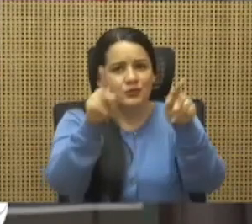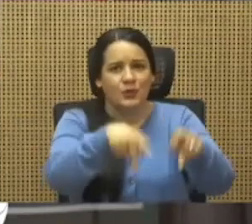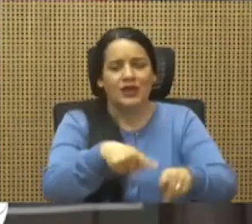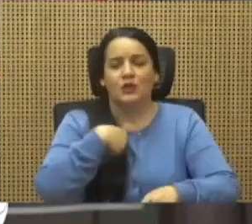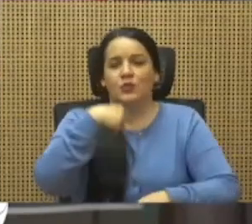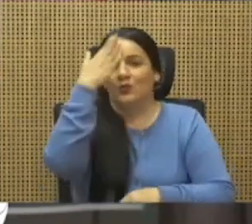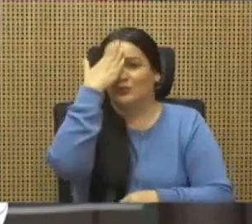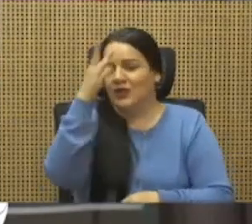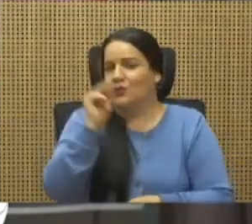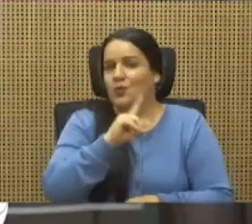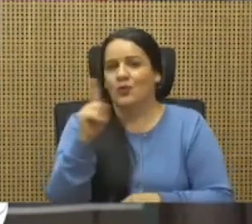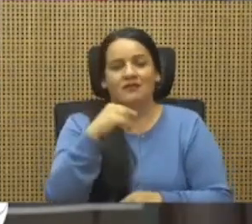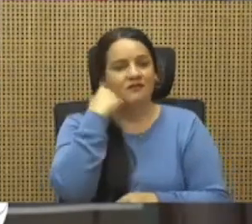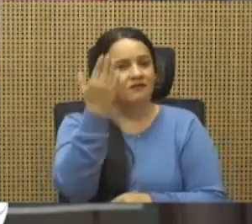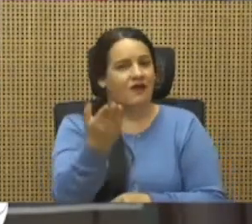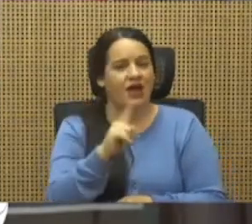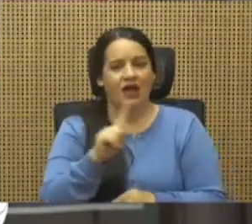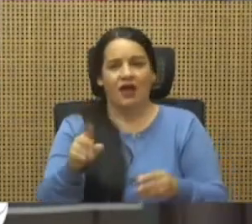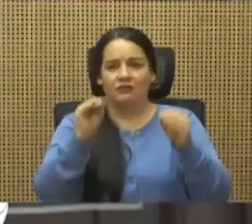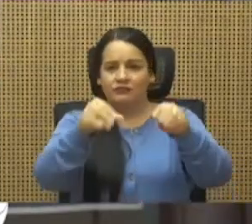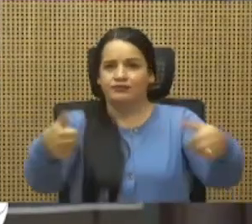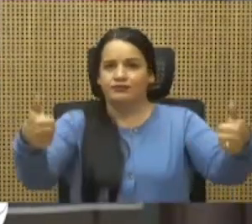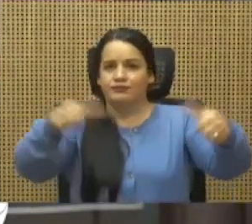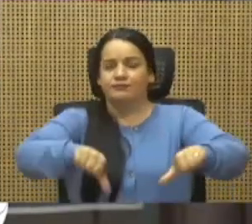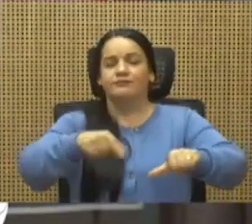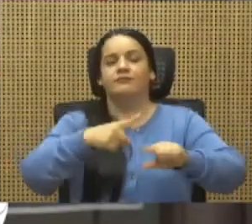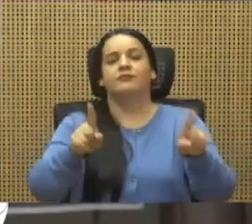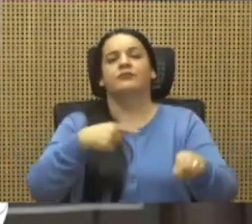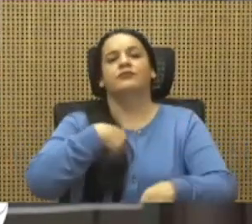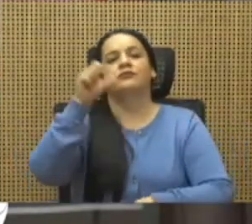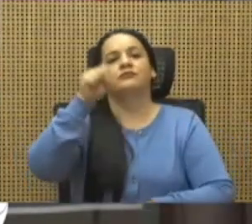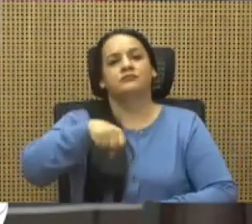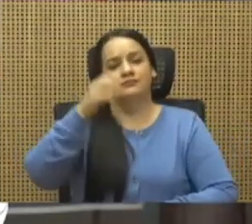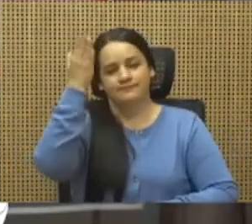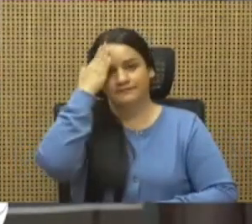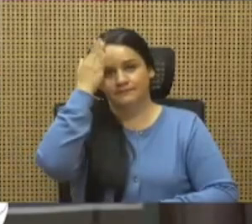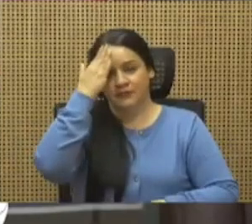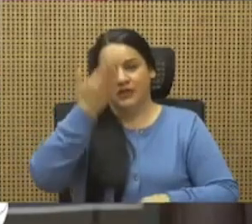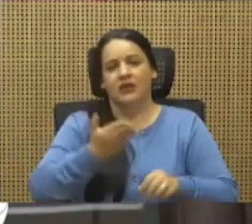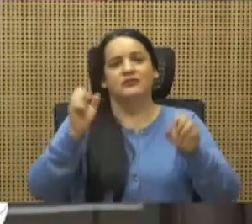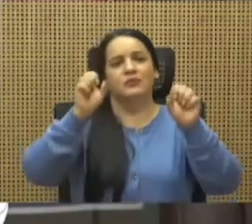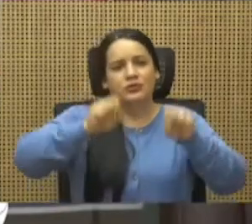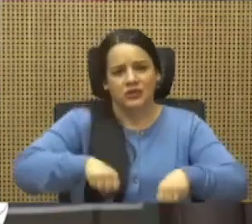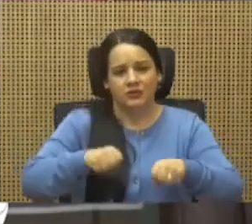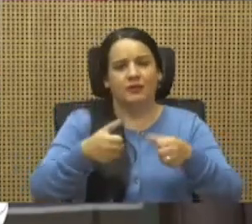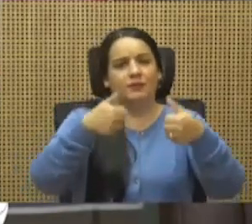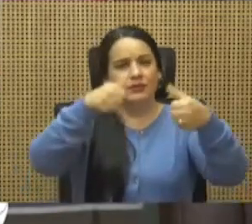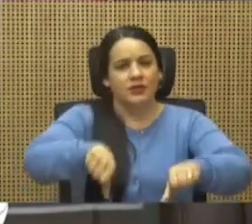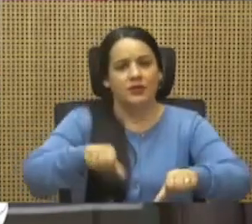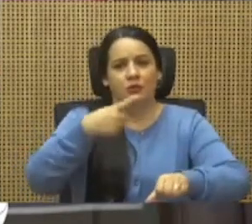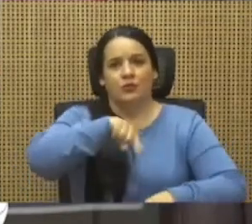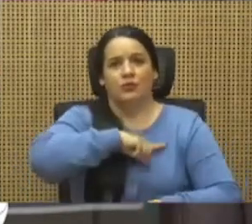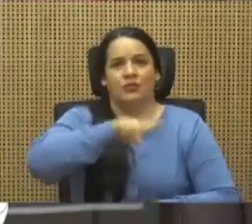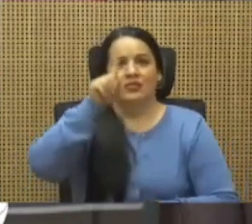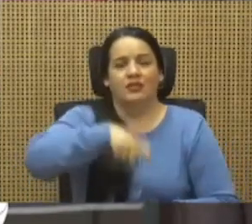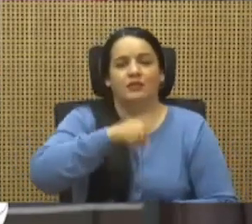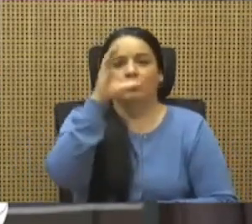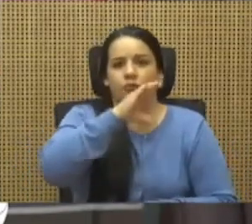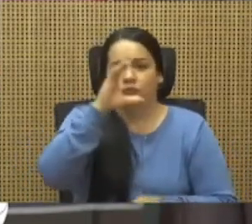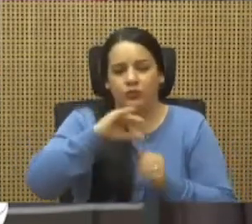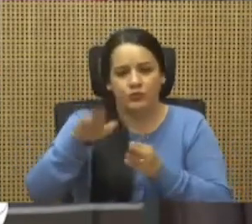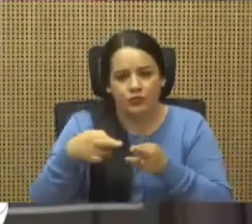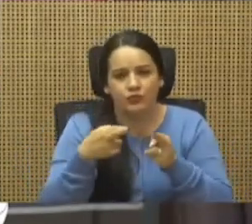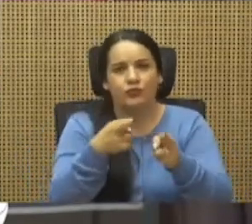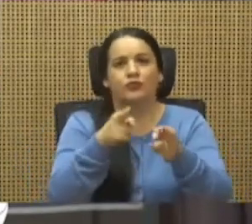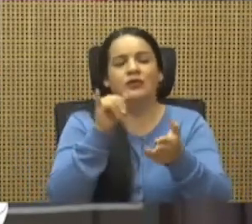no es sencillo ponerse de acuerdo, pero también sé que sí es posible ponerse de acuerdo. Y aquí es donde tenemos que buscar rutas en